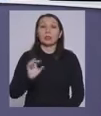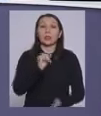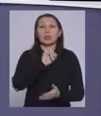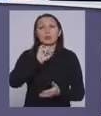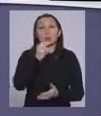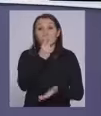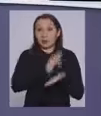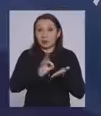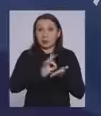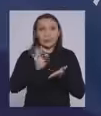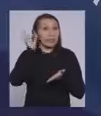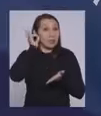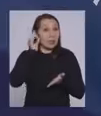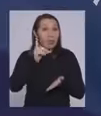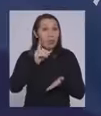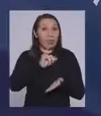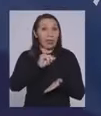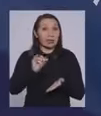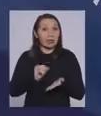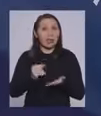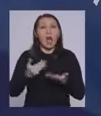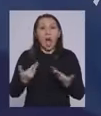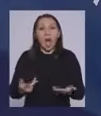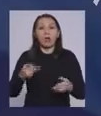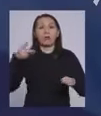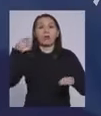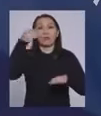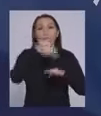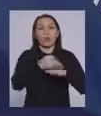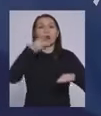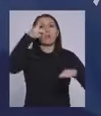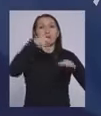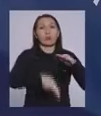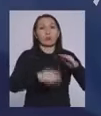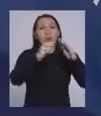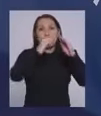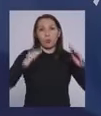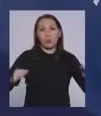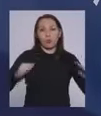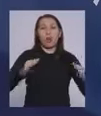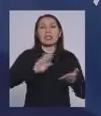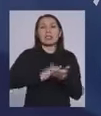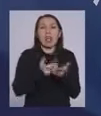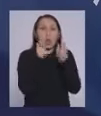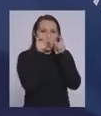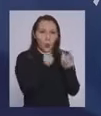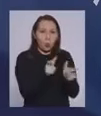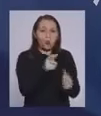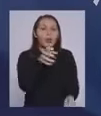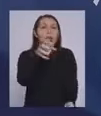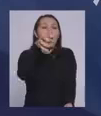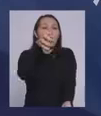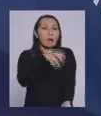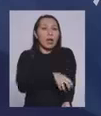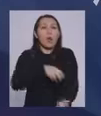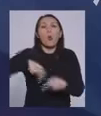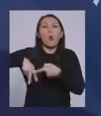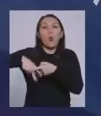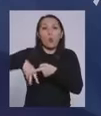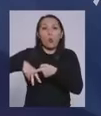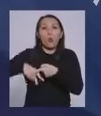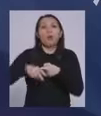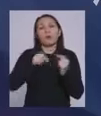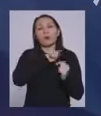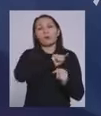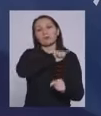subsecretaria de Salud Pública, Paula Daza, está inaugurando una residencia sanitaria en la región de Ñuble. Es por eso que ha tenido